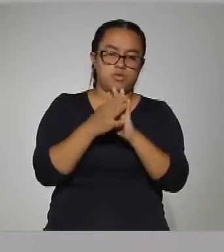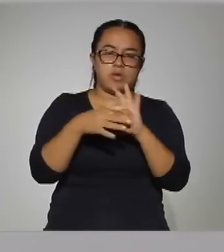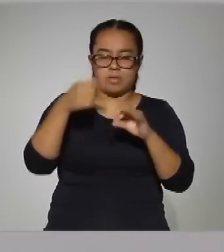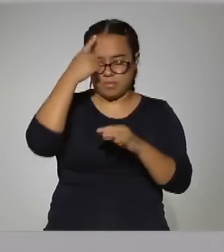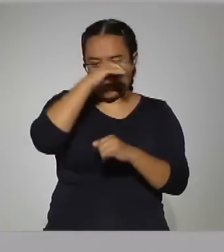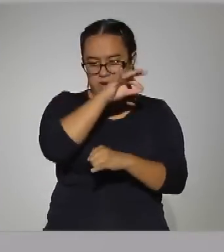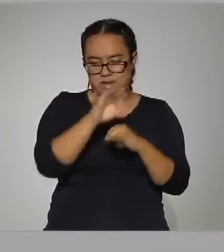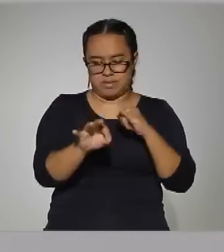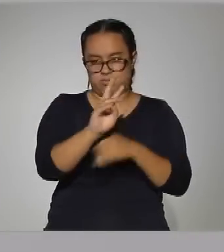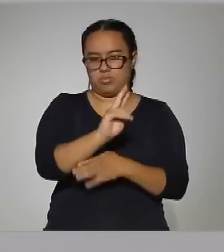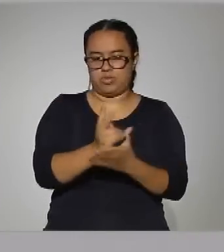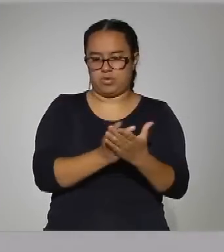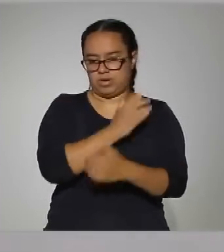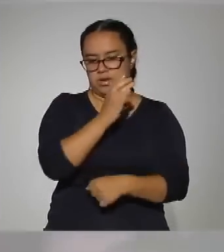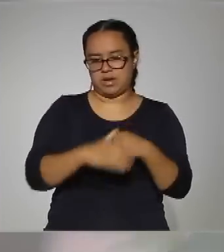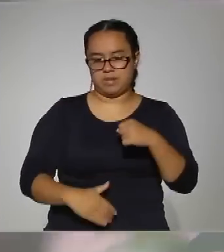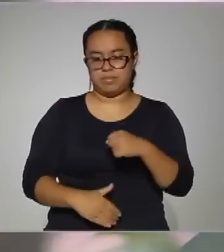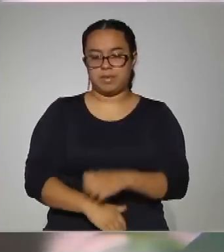el programa.